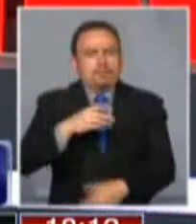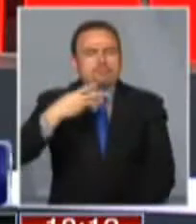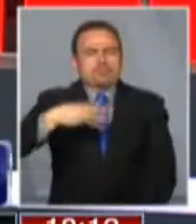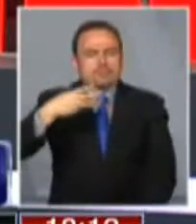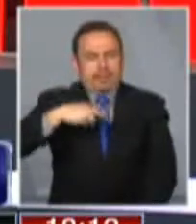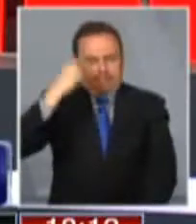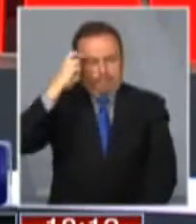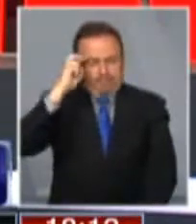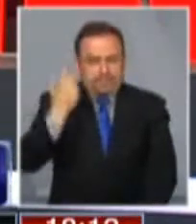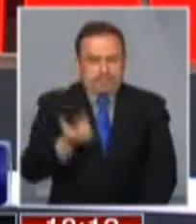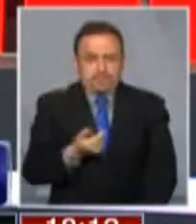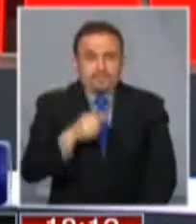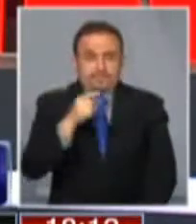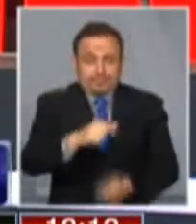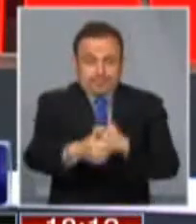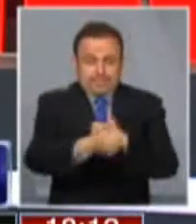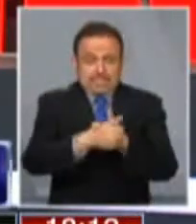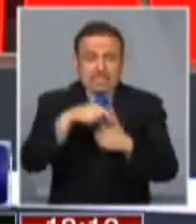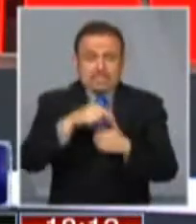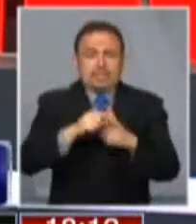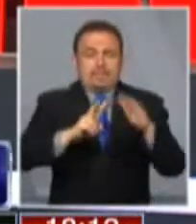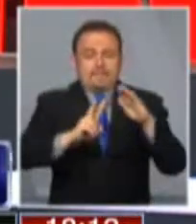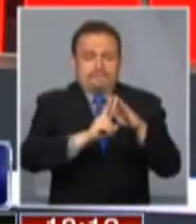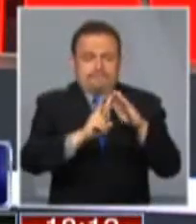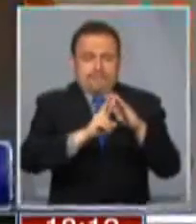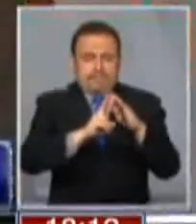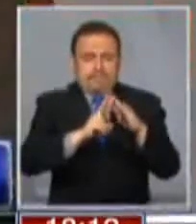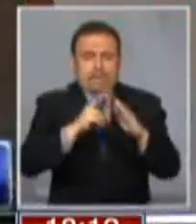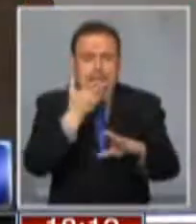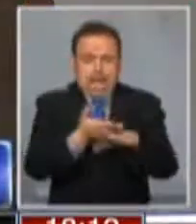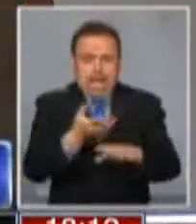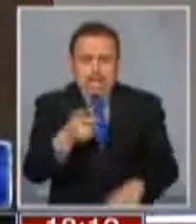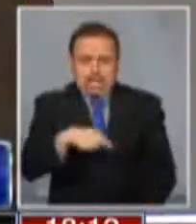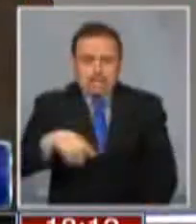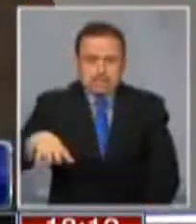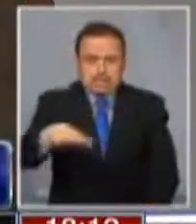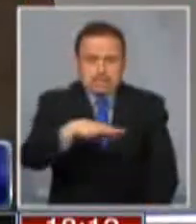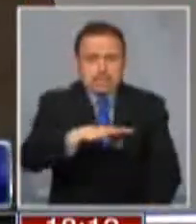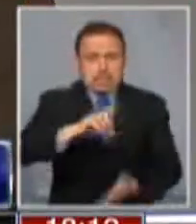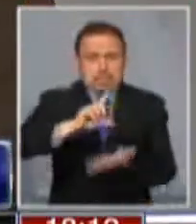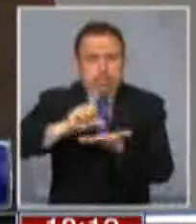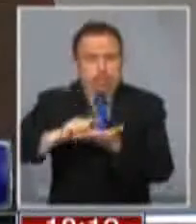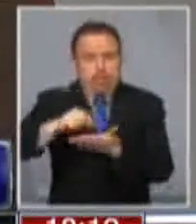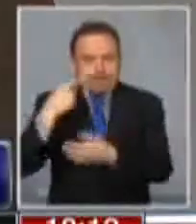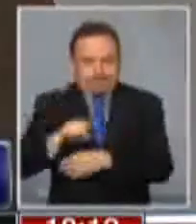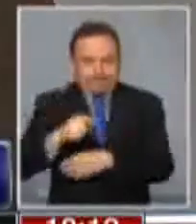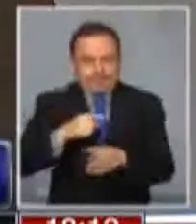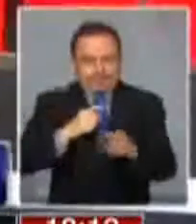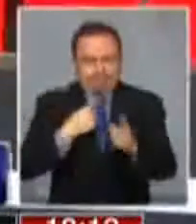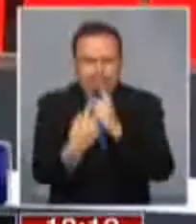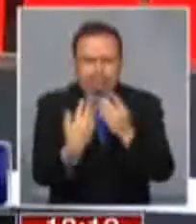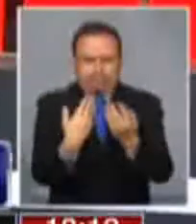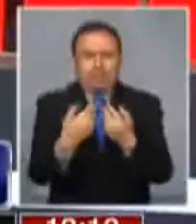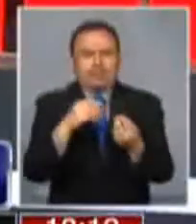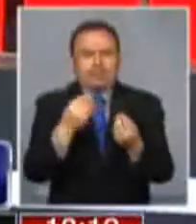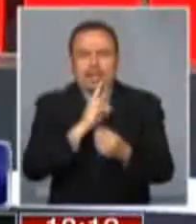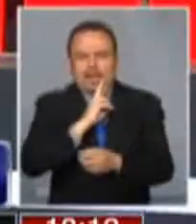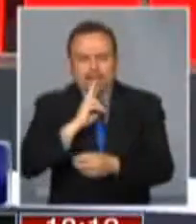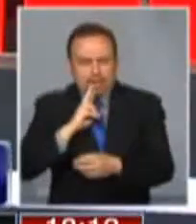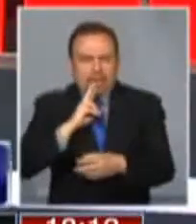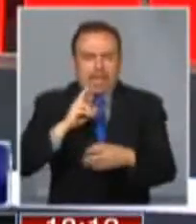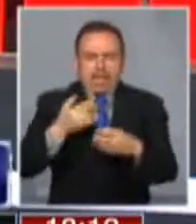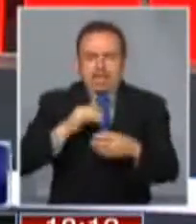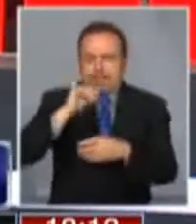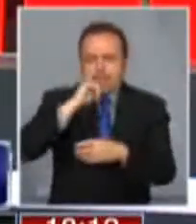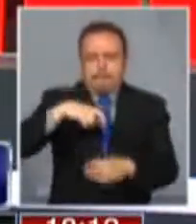Bellavista, ¿hay también vecinos? ¿Hay en algunos sectores vecinos que estén contra estas medidas que